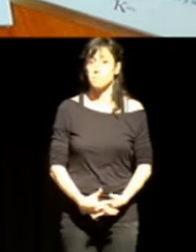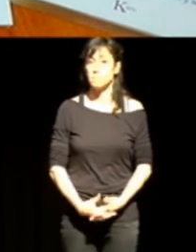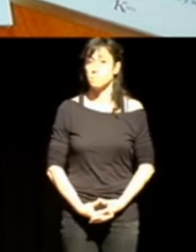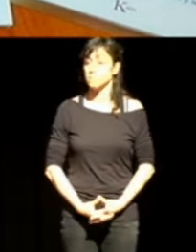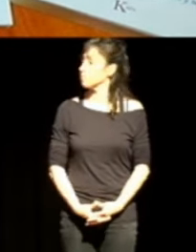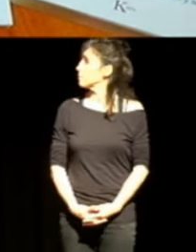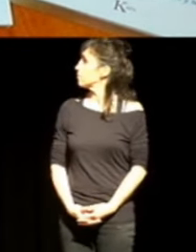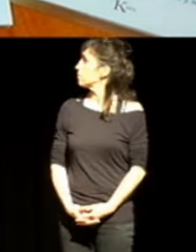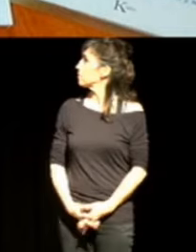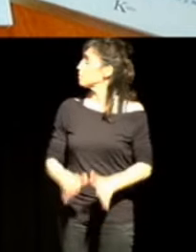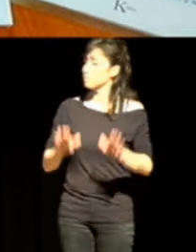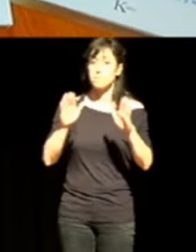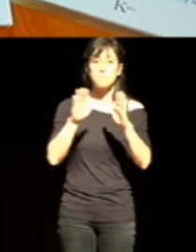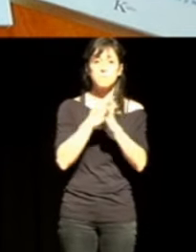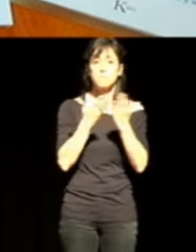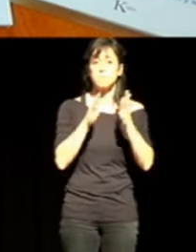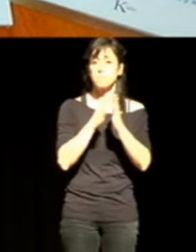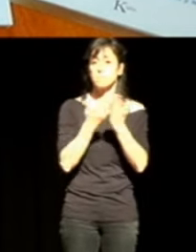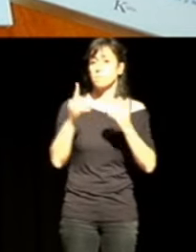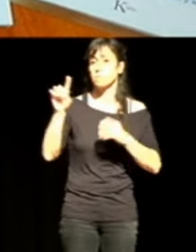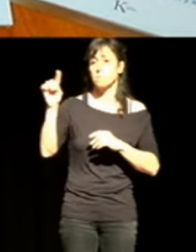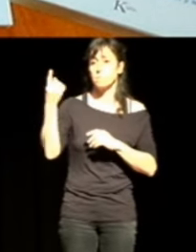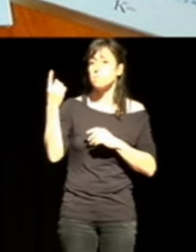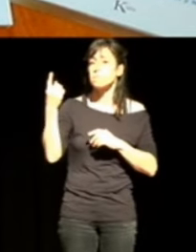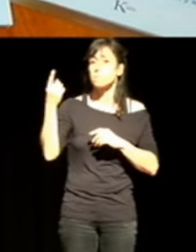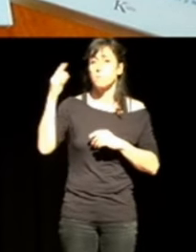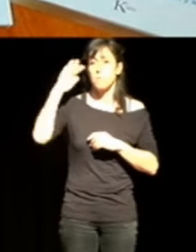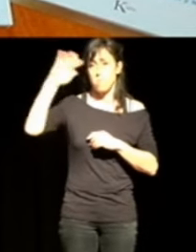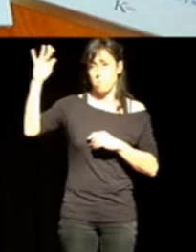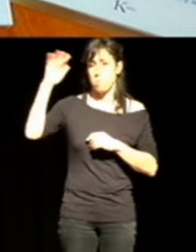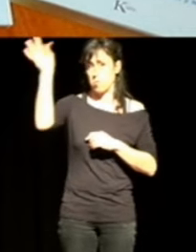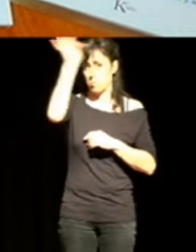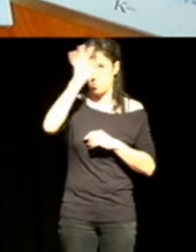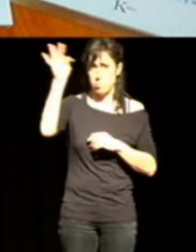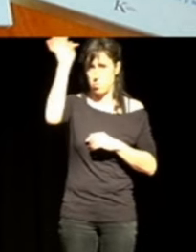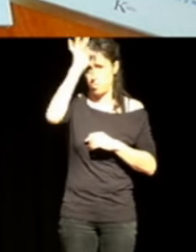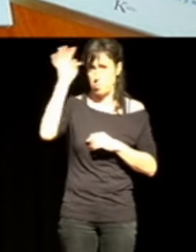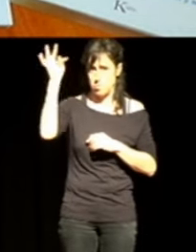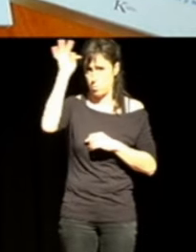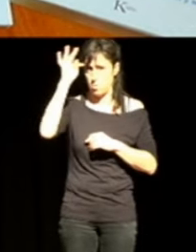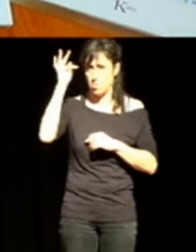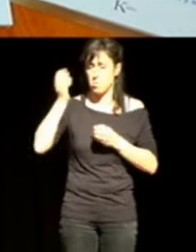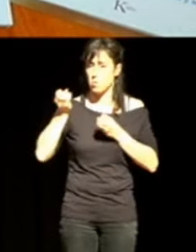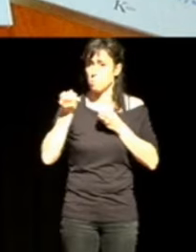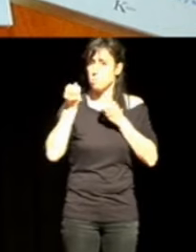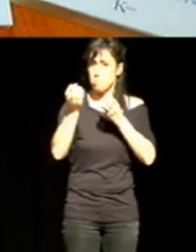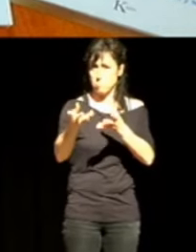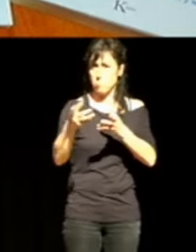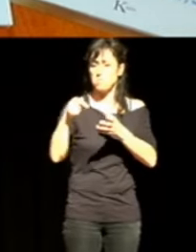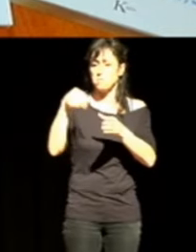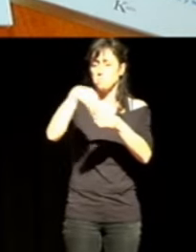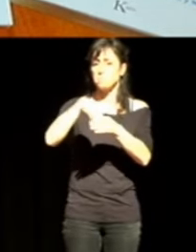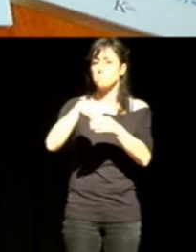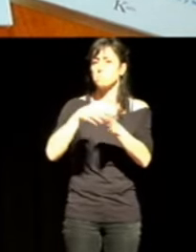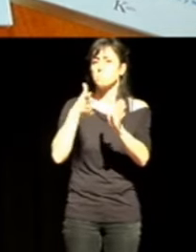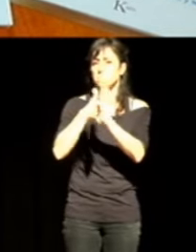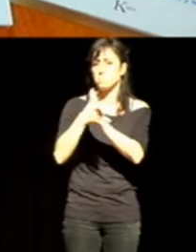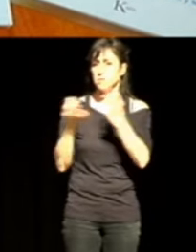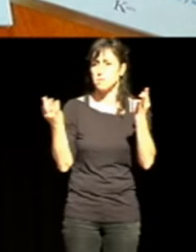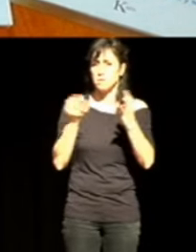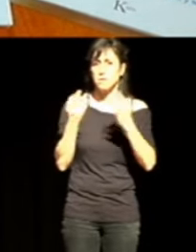El primero, en el escrito del marco teórico de la terapia de reencuentro, ya hablo de que tenemos que recuperar